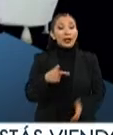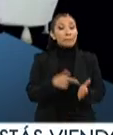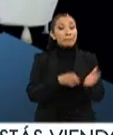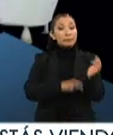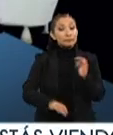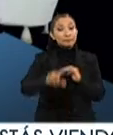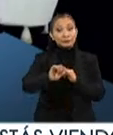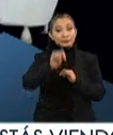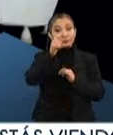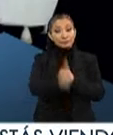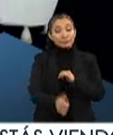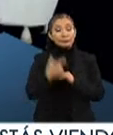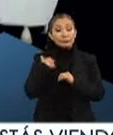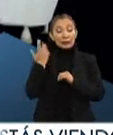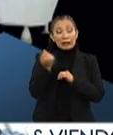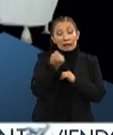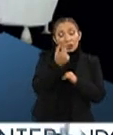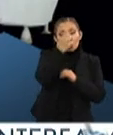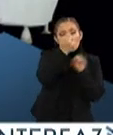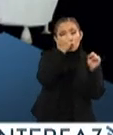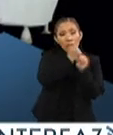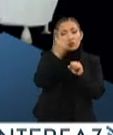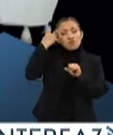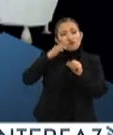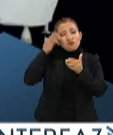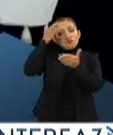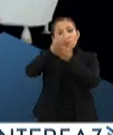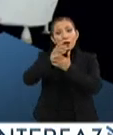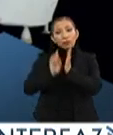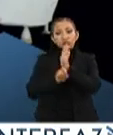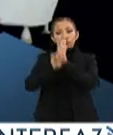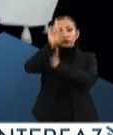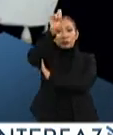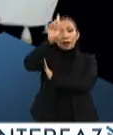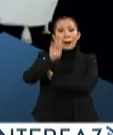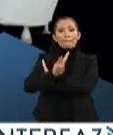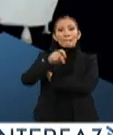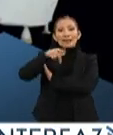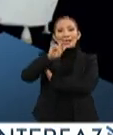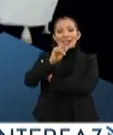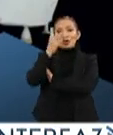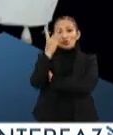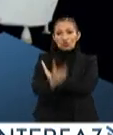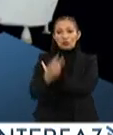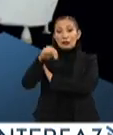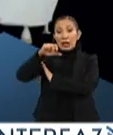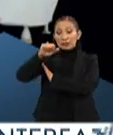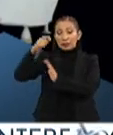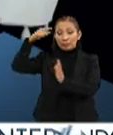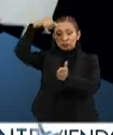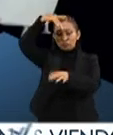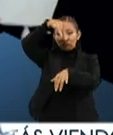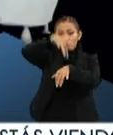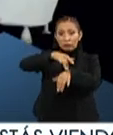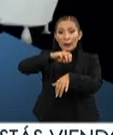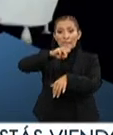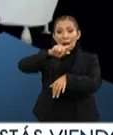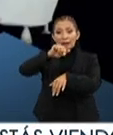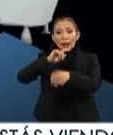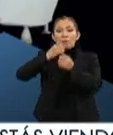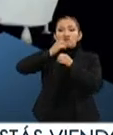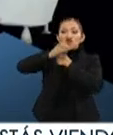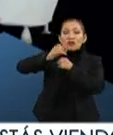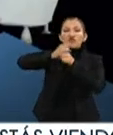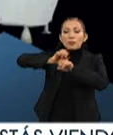En 1976, tras casi un año de viaje, la nave espacial Viking 2 de la NASA aterriza en Marte y comienza a